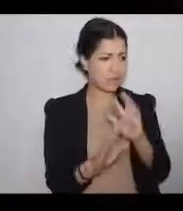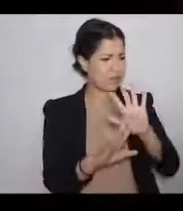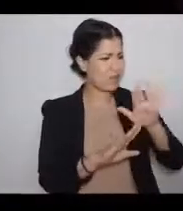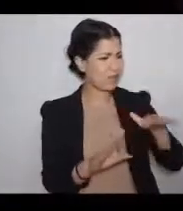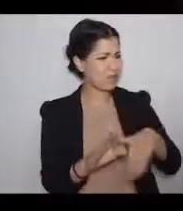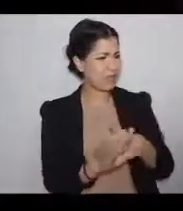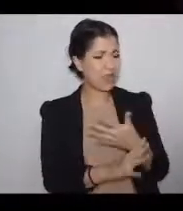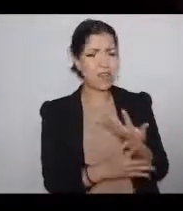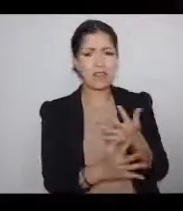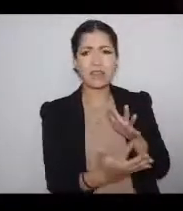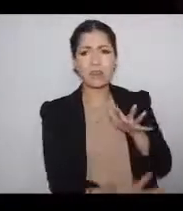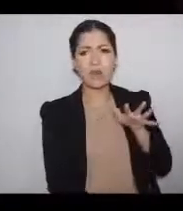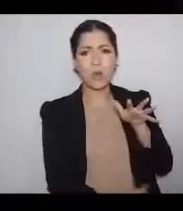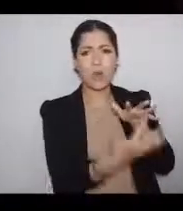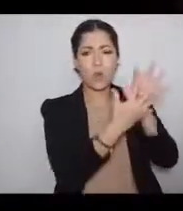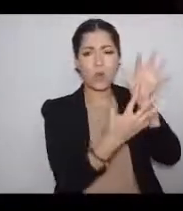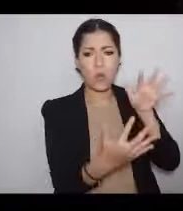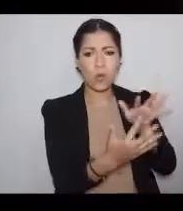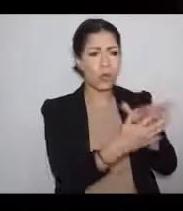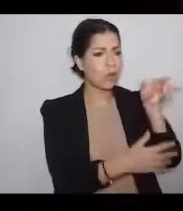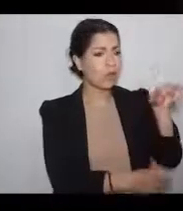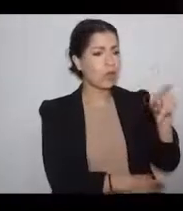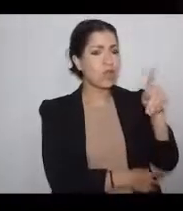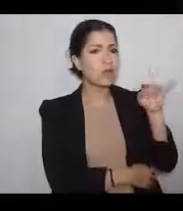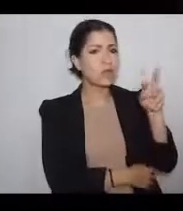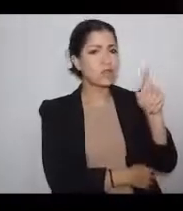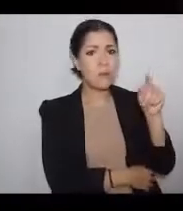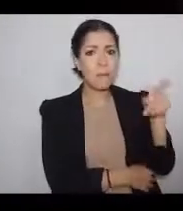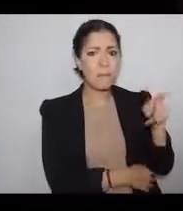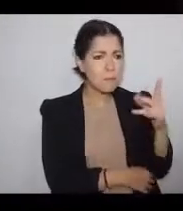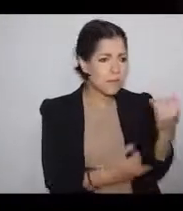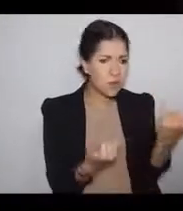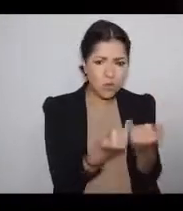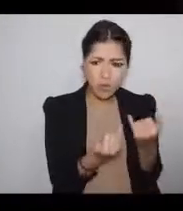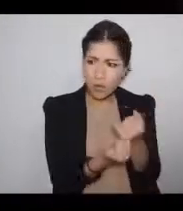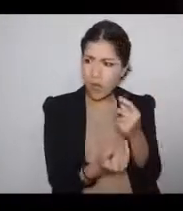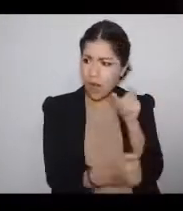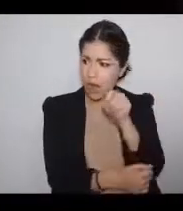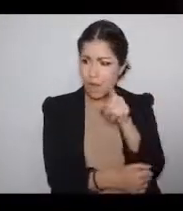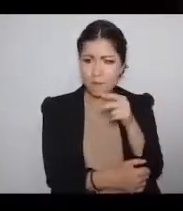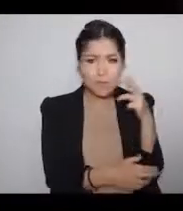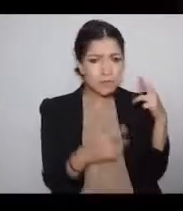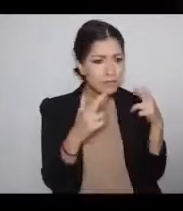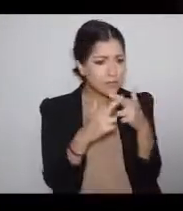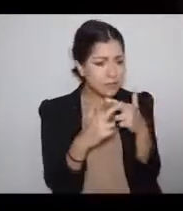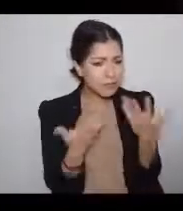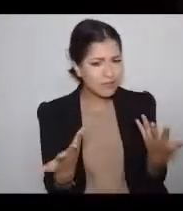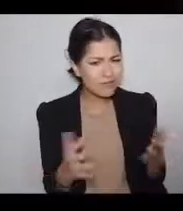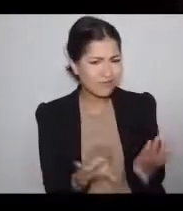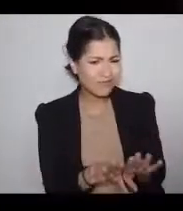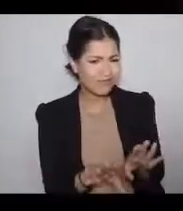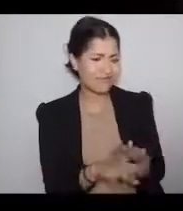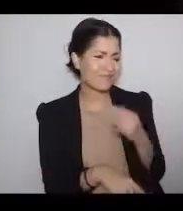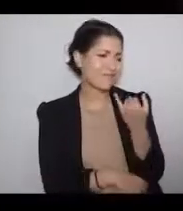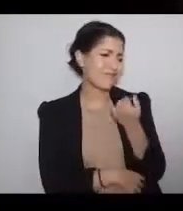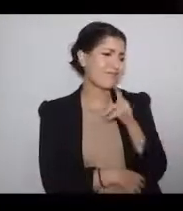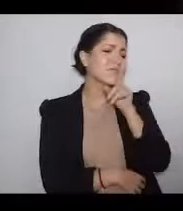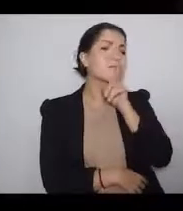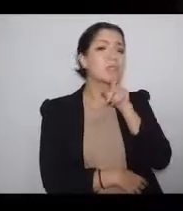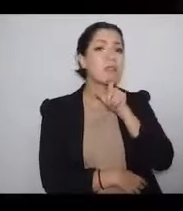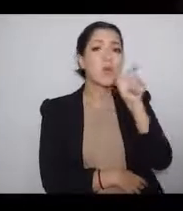protestante. Pero sus peores batallas sucedían en casa. Cuando regresaba de la guerra nos golpeaba